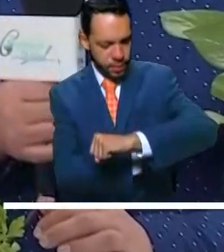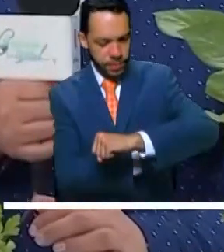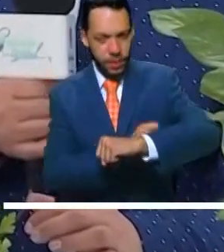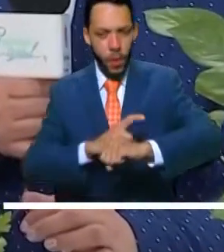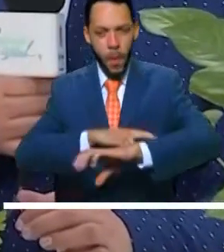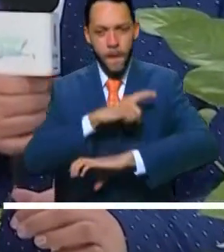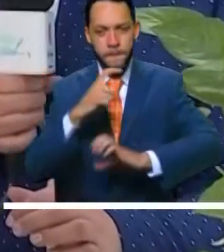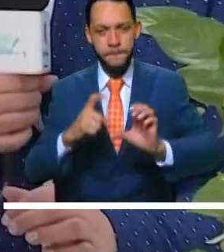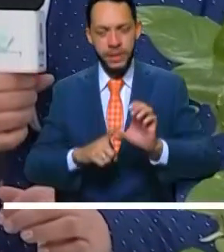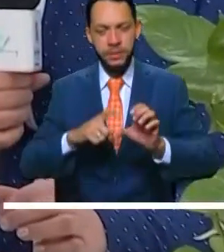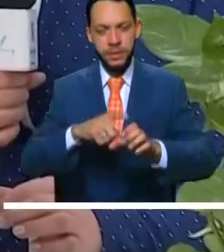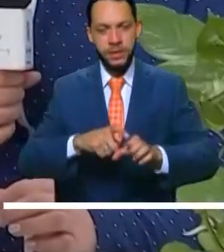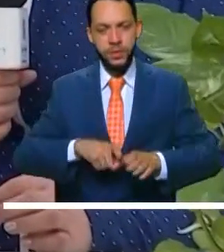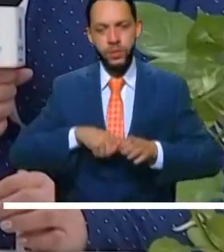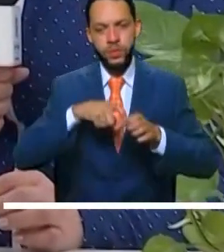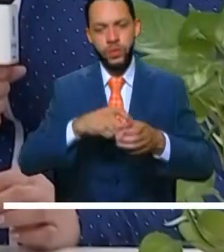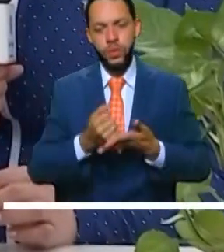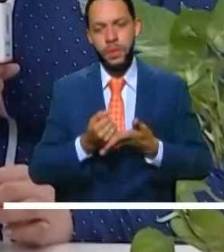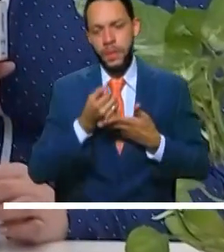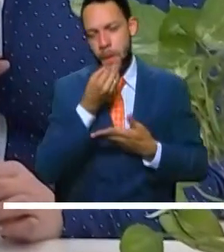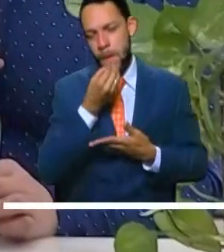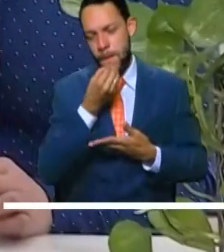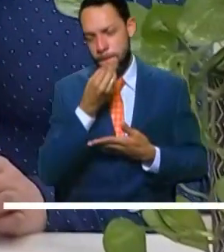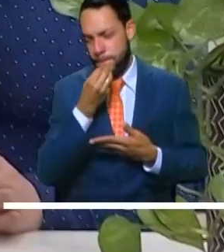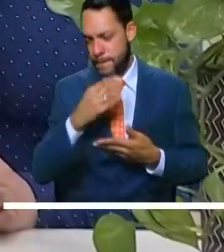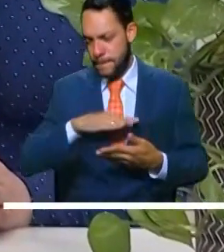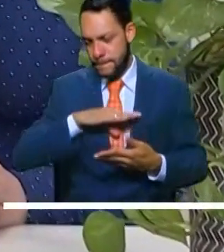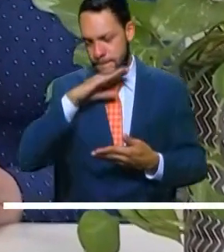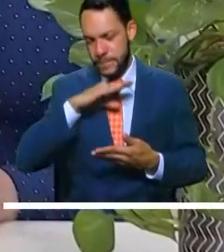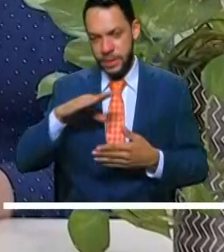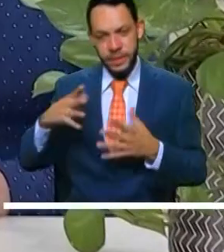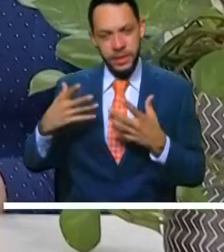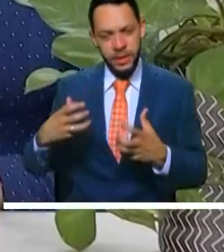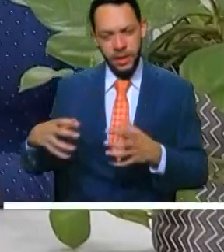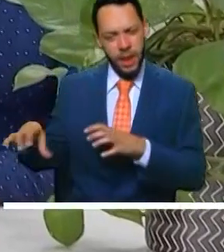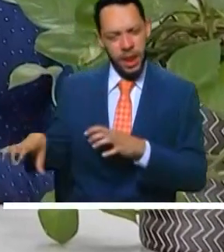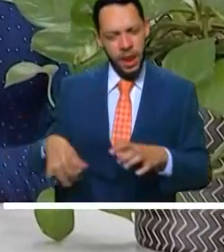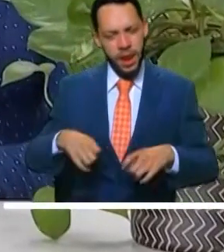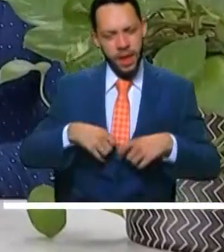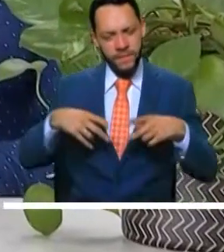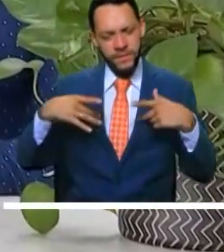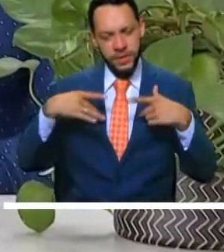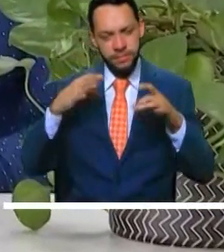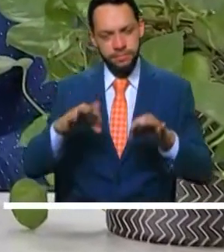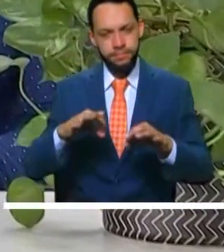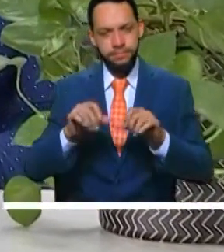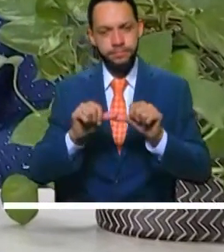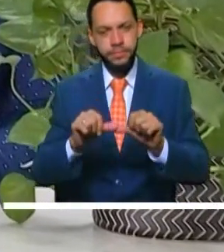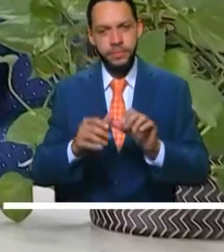esta alimentación, porque lo que buscamos no es una dieta, sino un estilo de vida que podamos mantener en el tiempo.